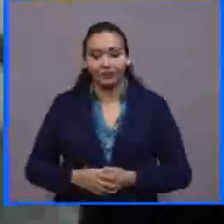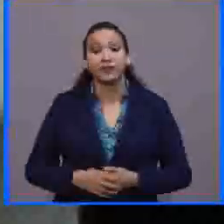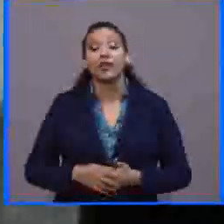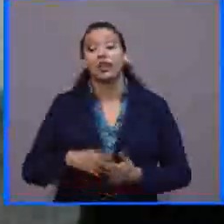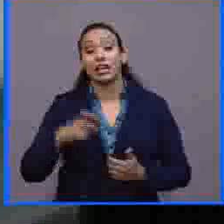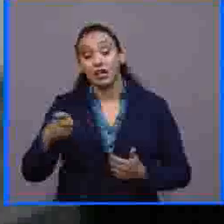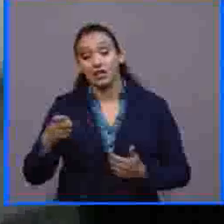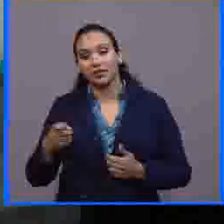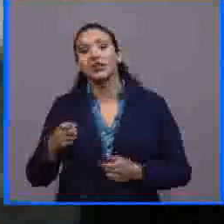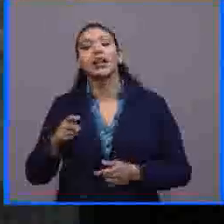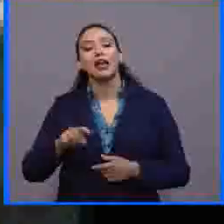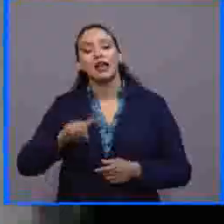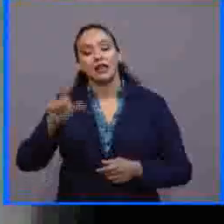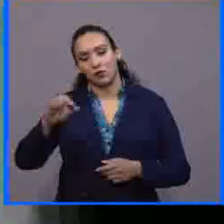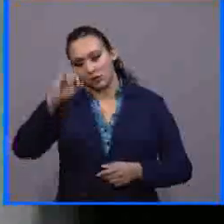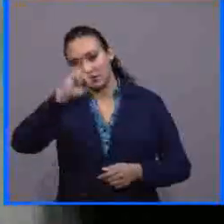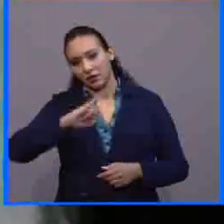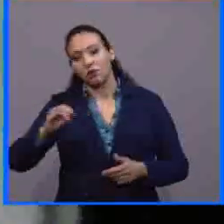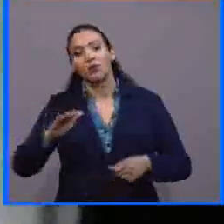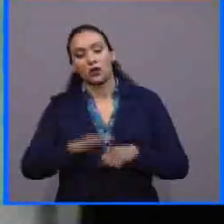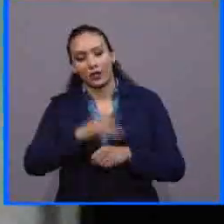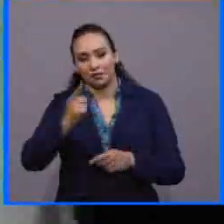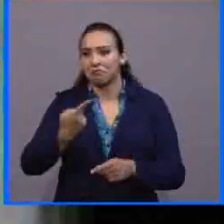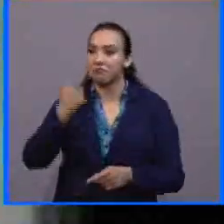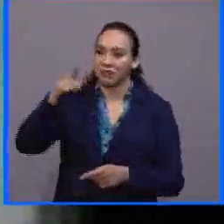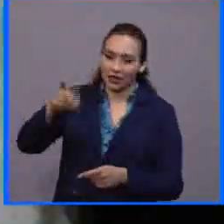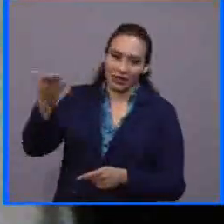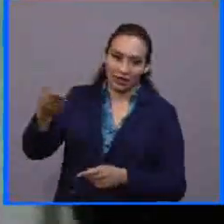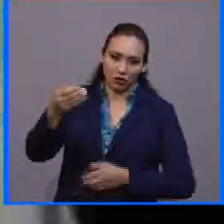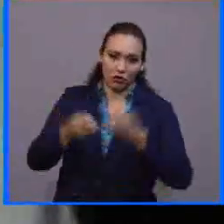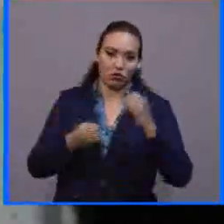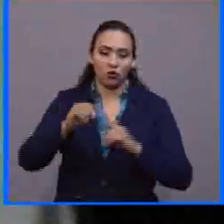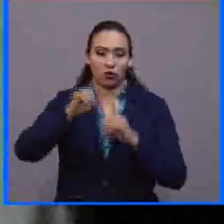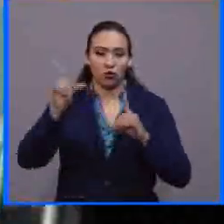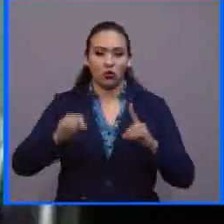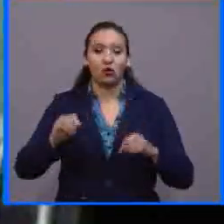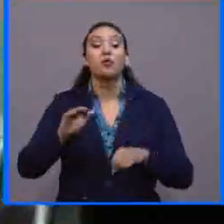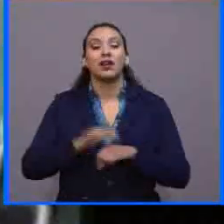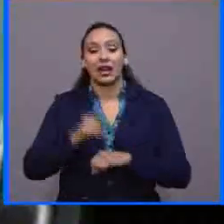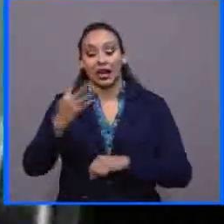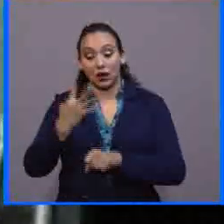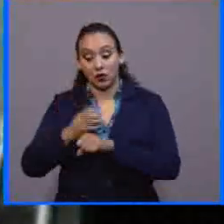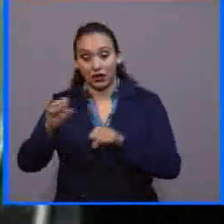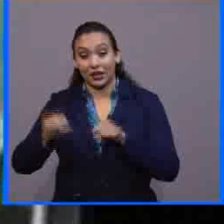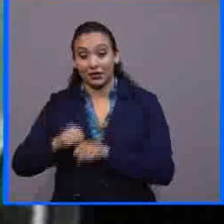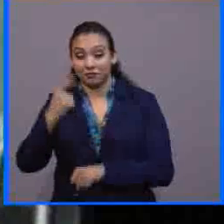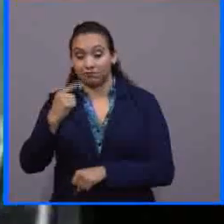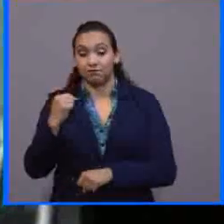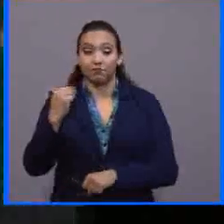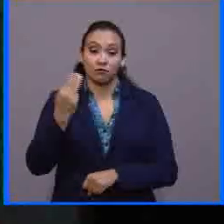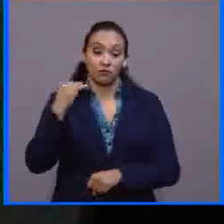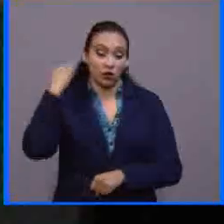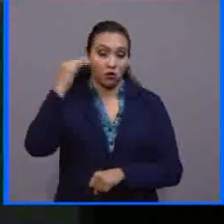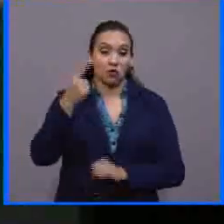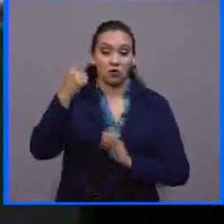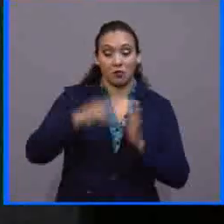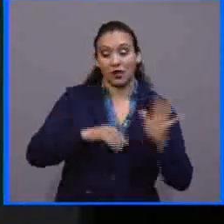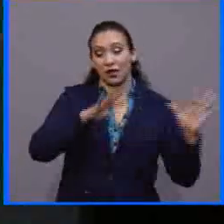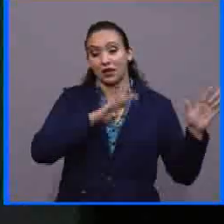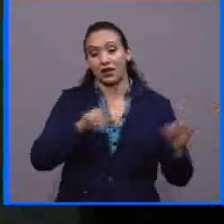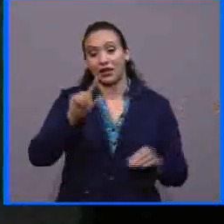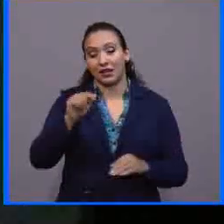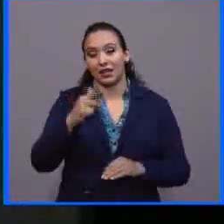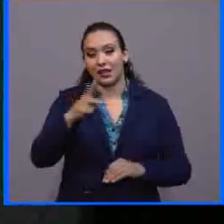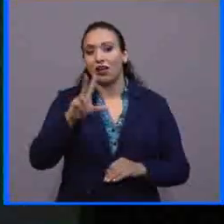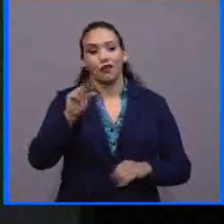que fue impugnado por la parte patronal ante la Suprema Corte, cuya cuarta sala, el 1 de marzo de 1938,